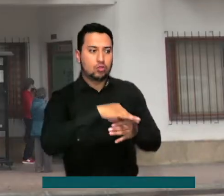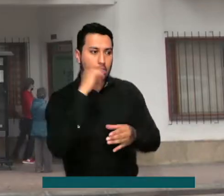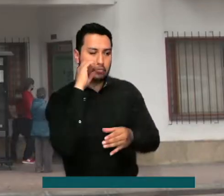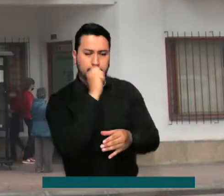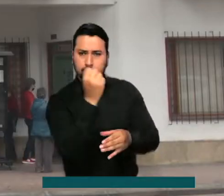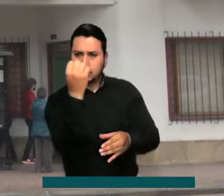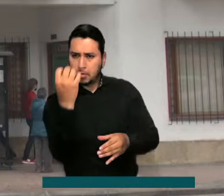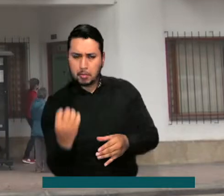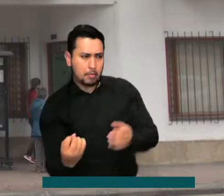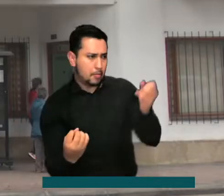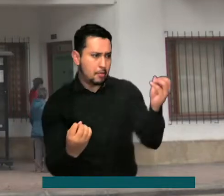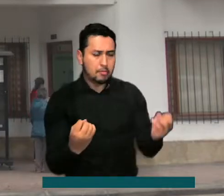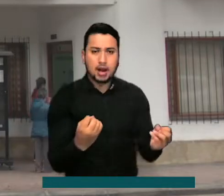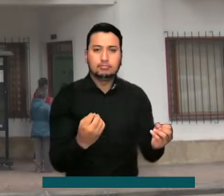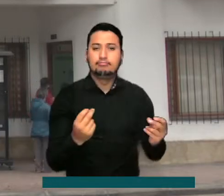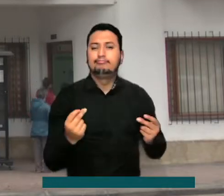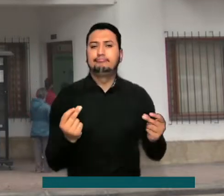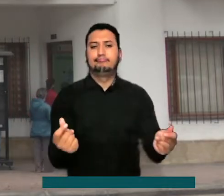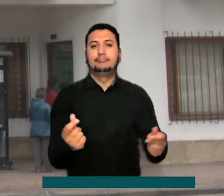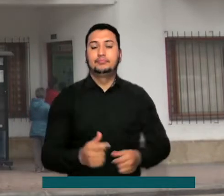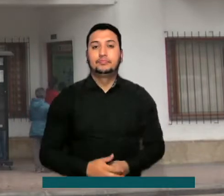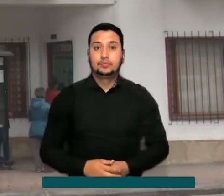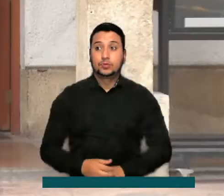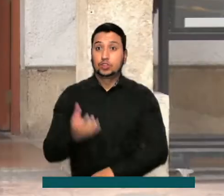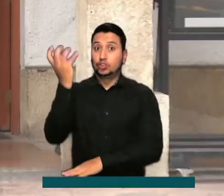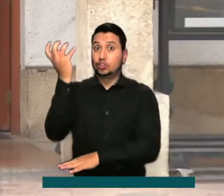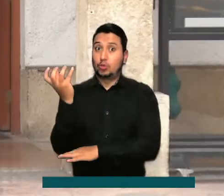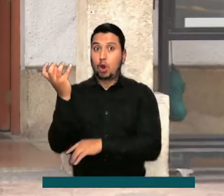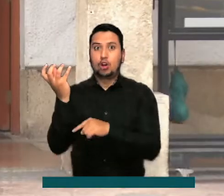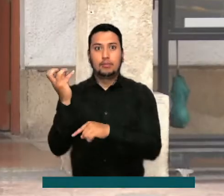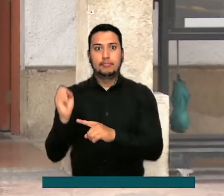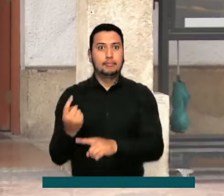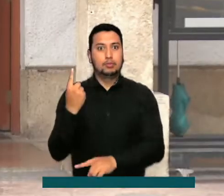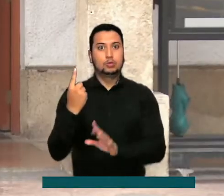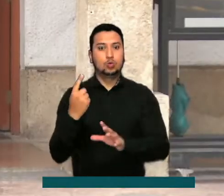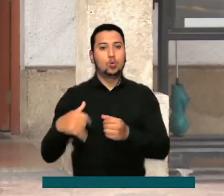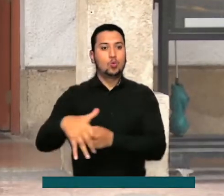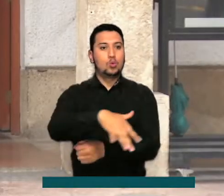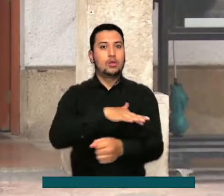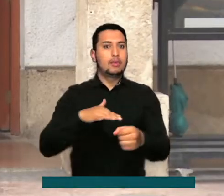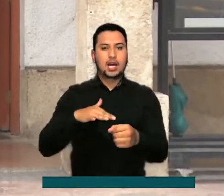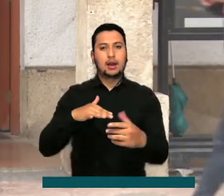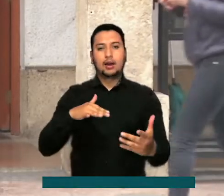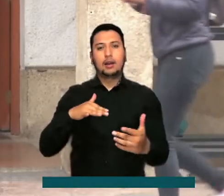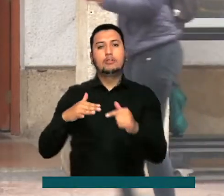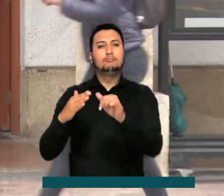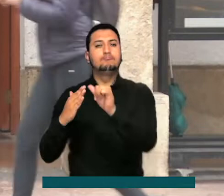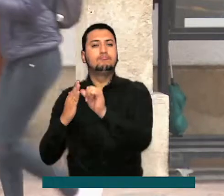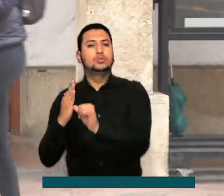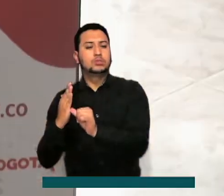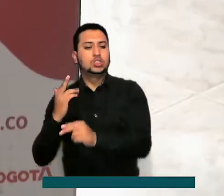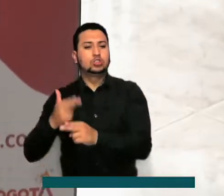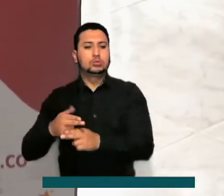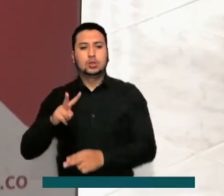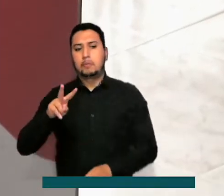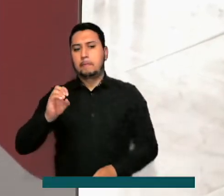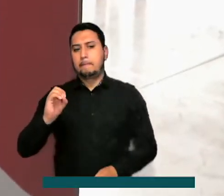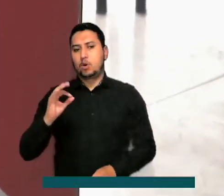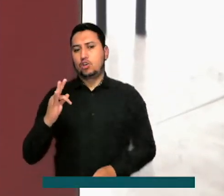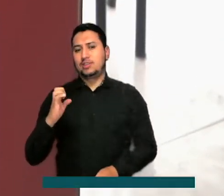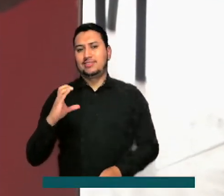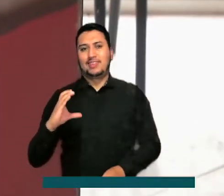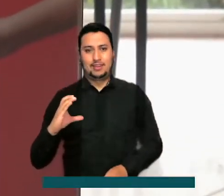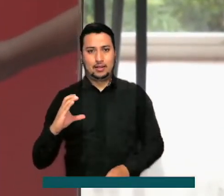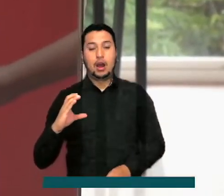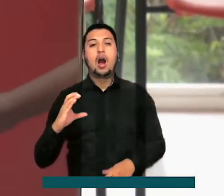sopo es el primer municipio de cundinamarca en llevar a cabo sus procesos electorales por medio de vote una iniciativa liderada por el instituto distrital